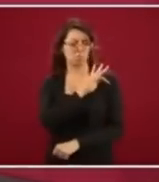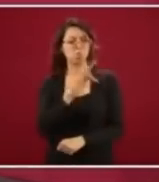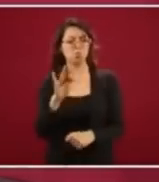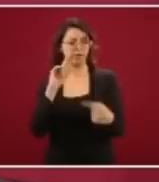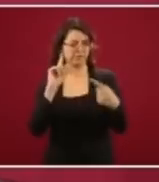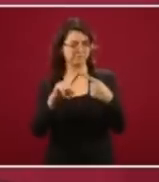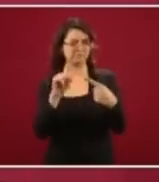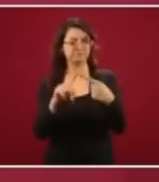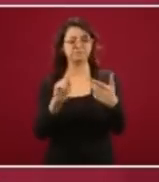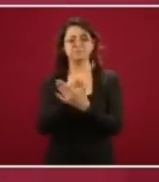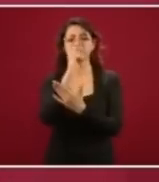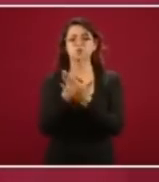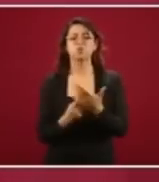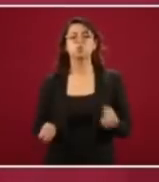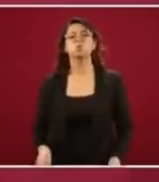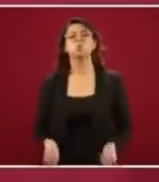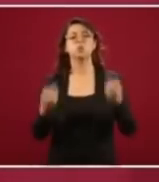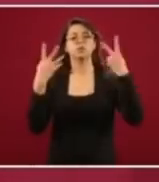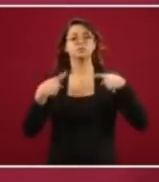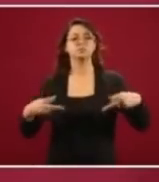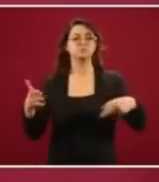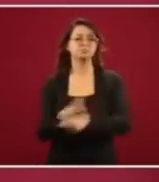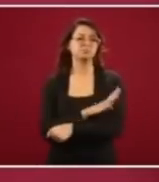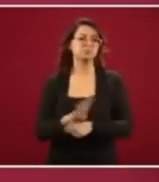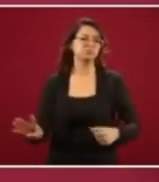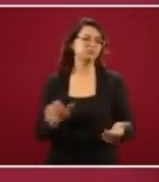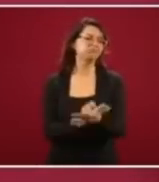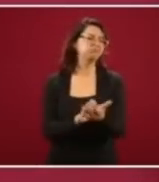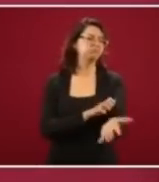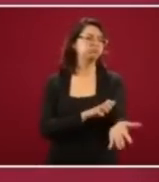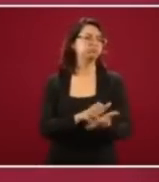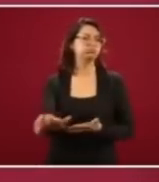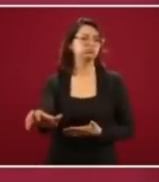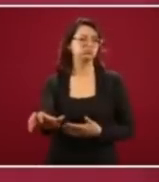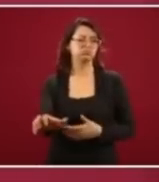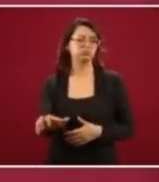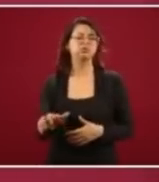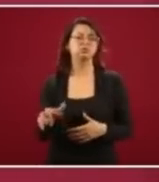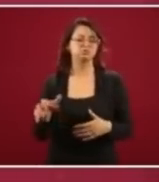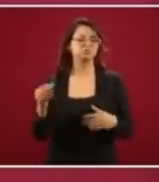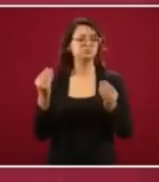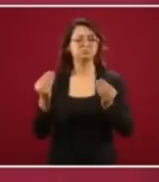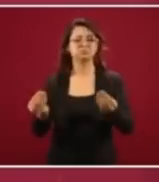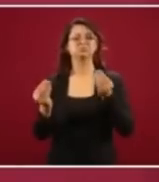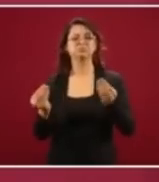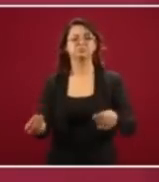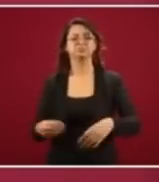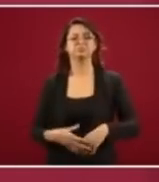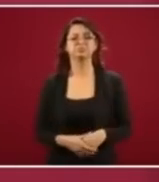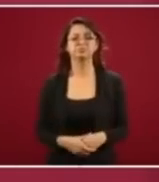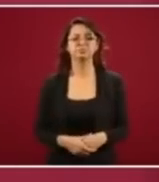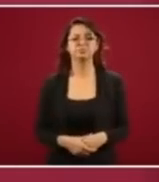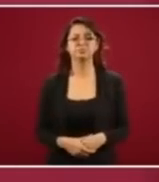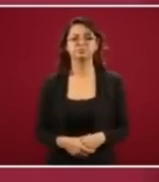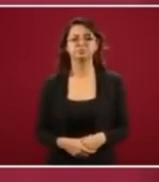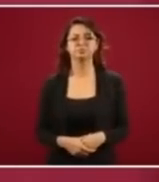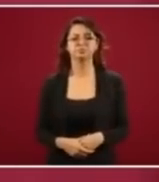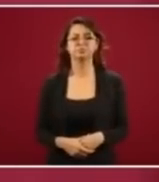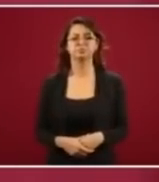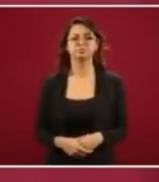ya se han beneficiado miles de trabajadores con esta